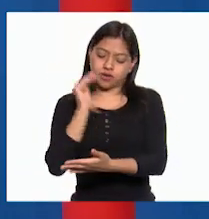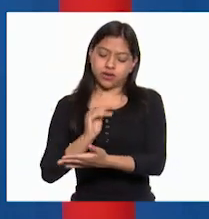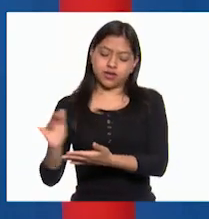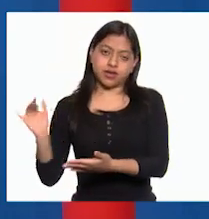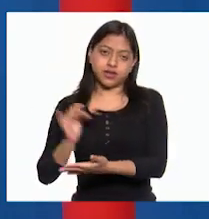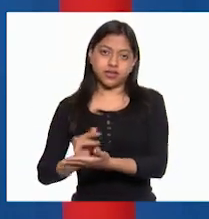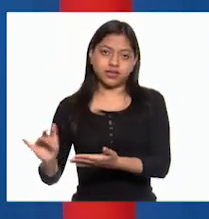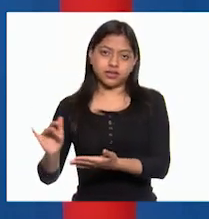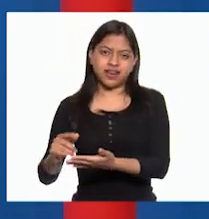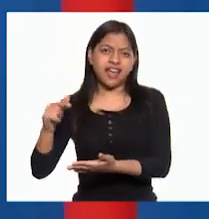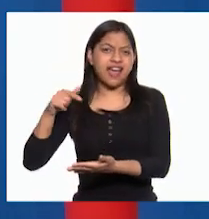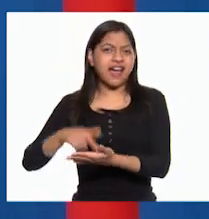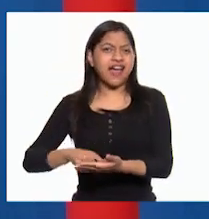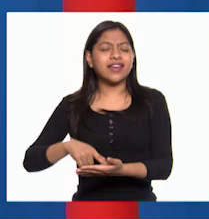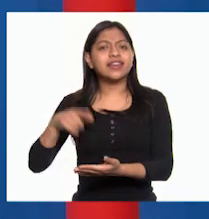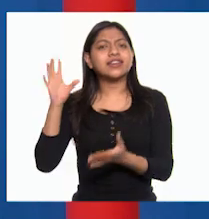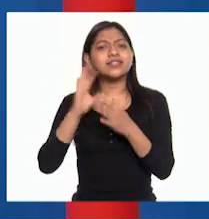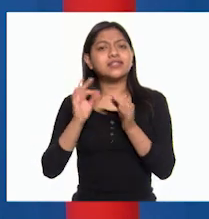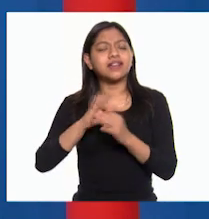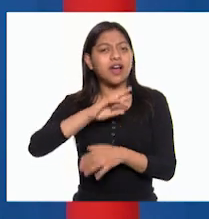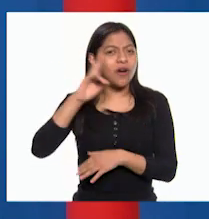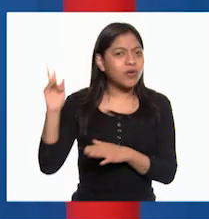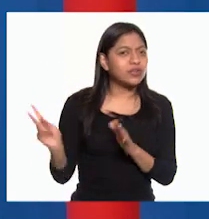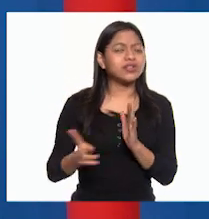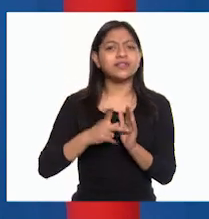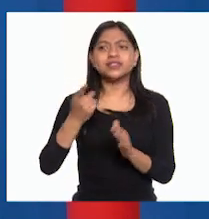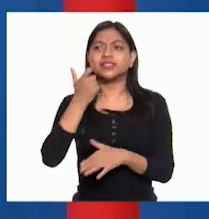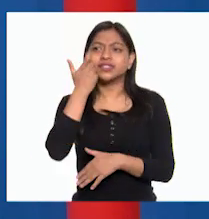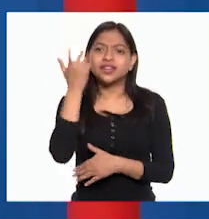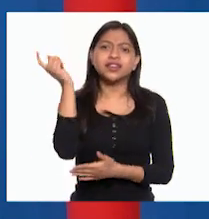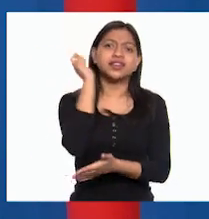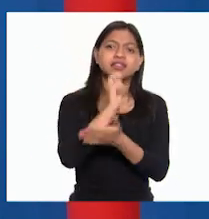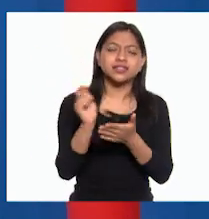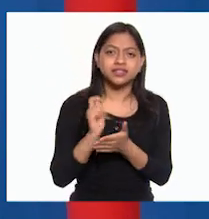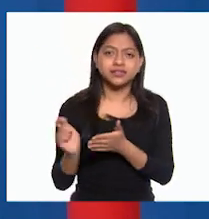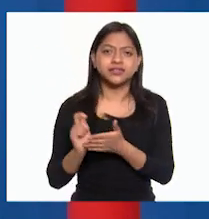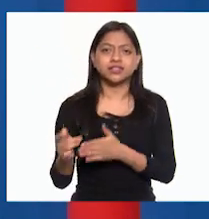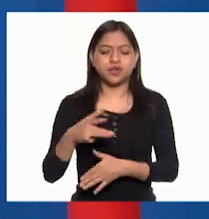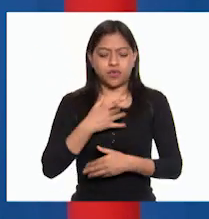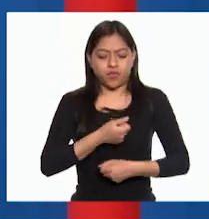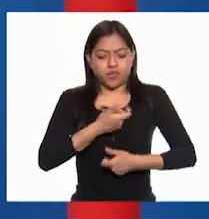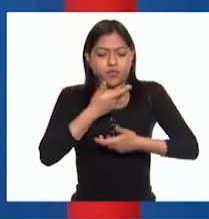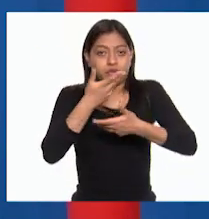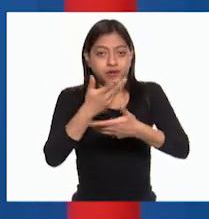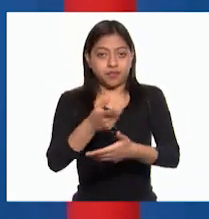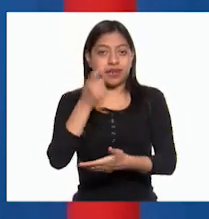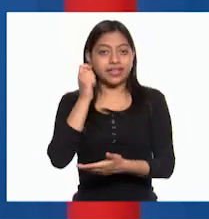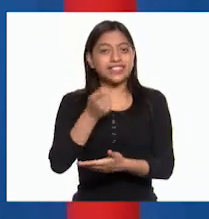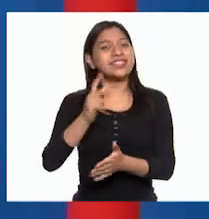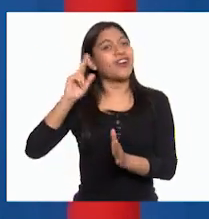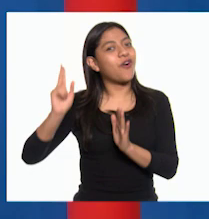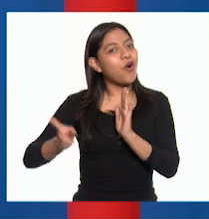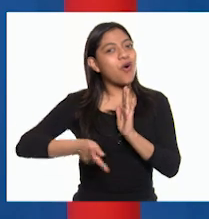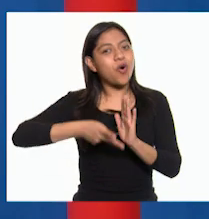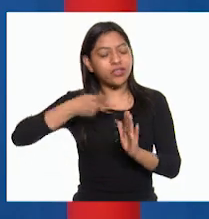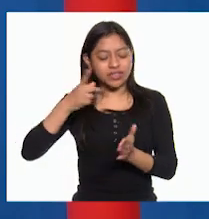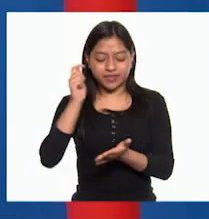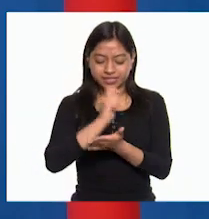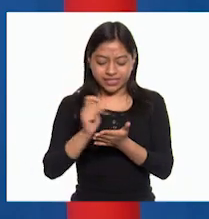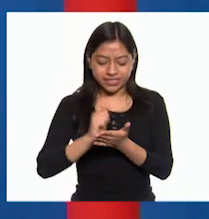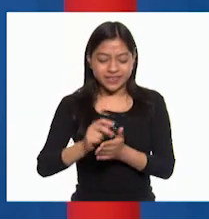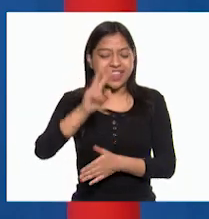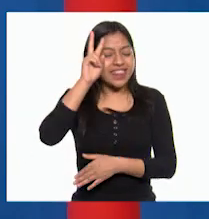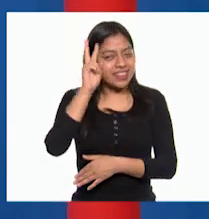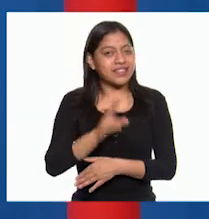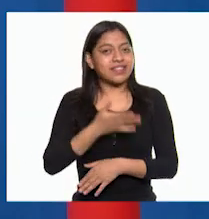describe su incesante afán por saciar la sed de la poesía, es decir, por lograr un poema digno de la